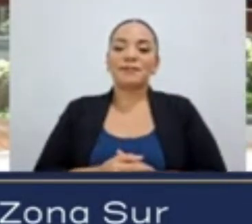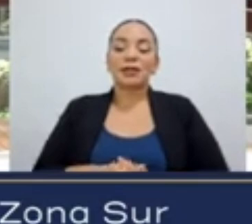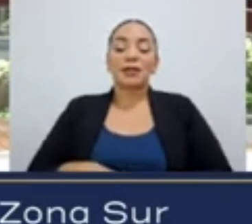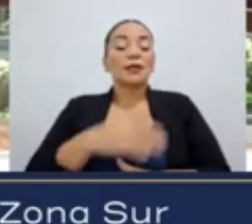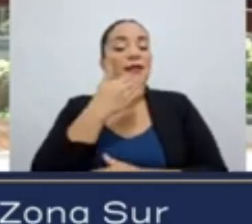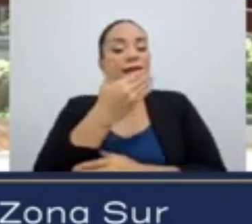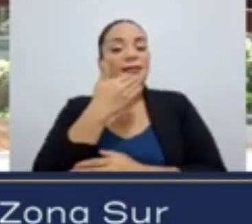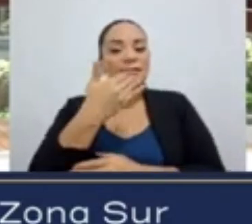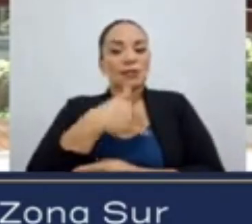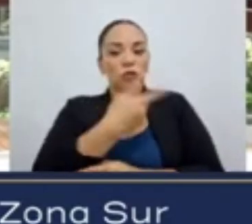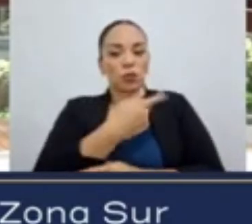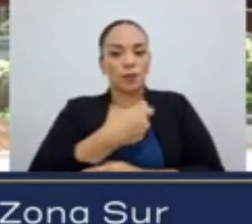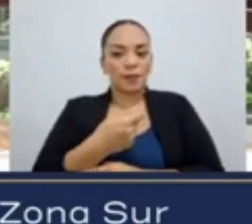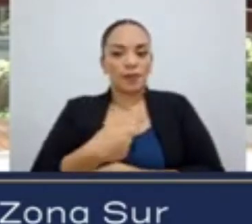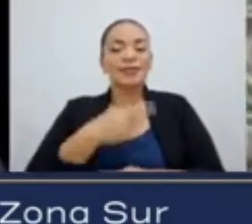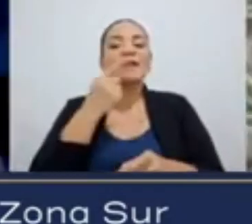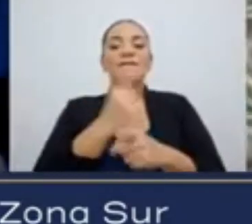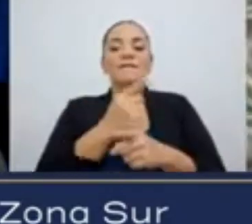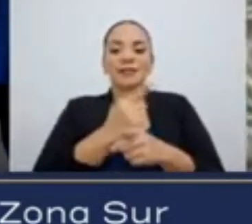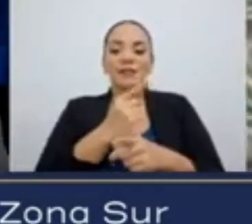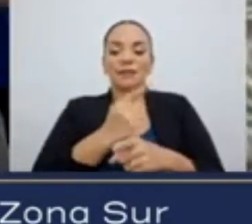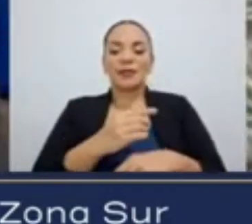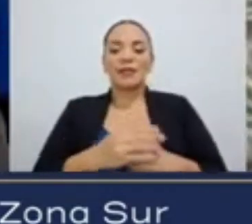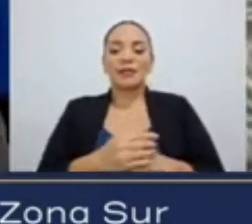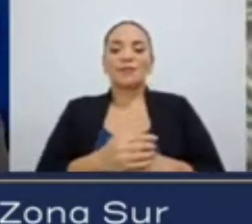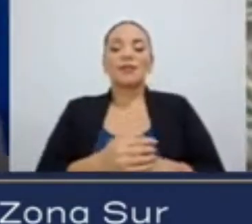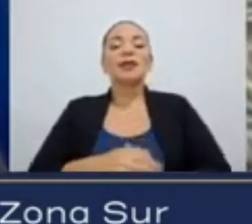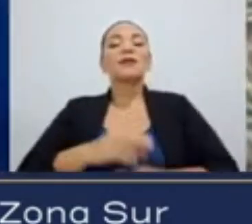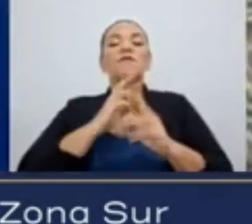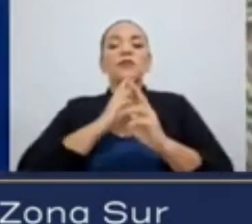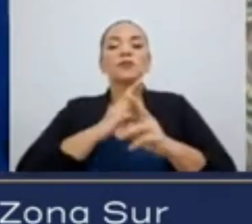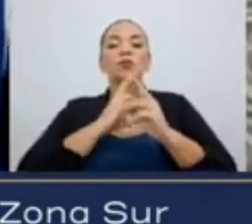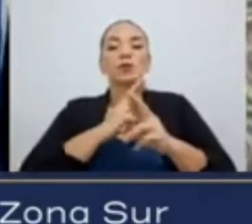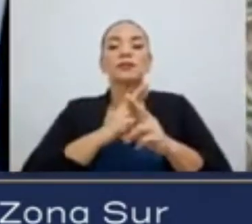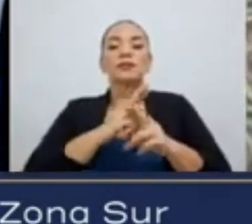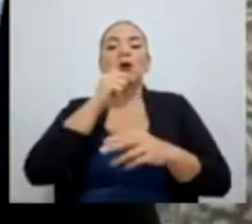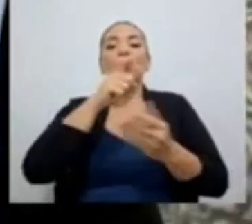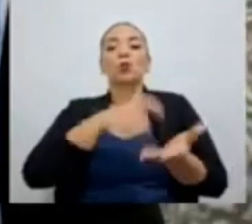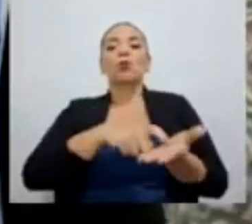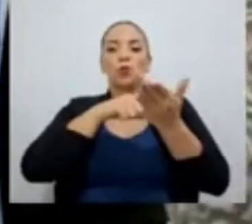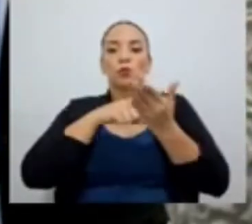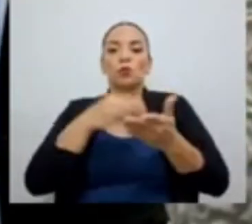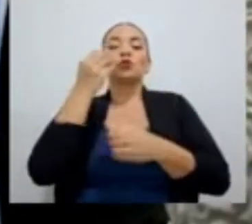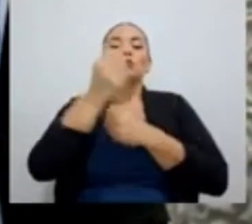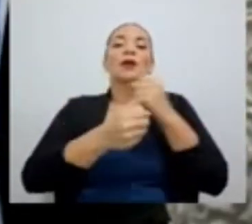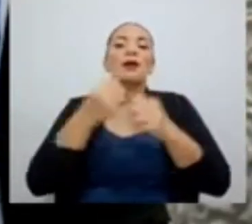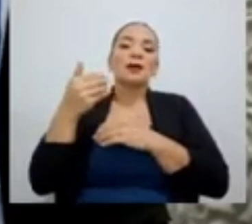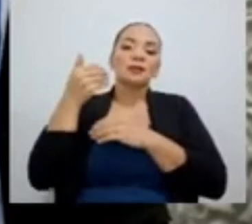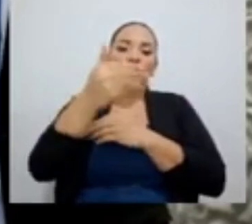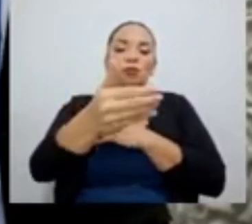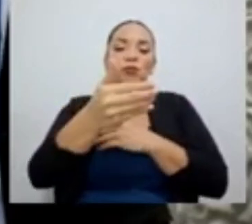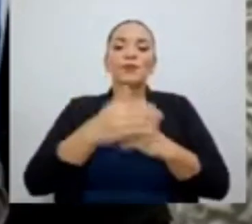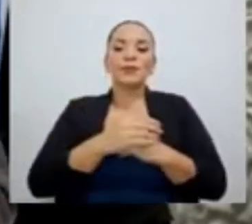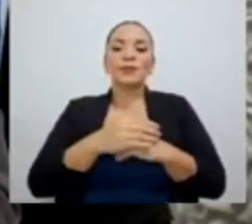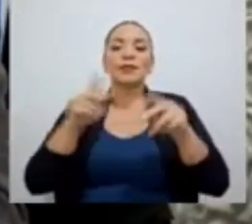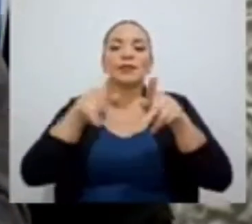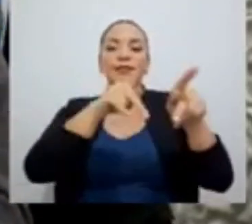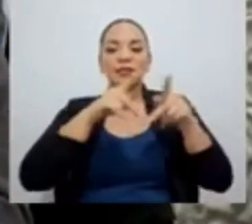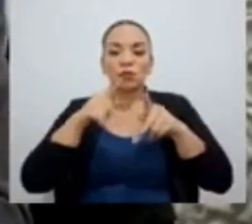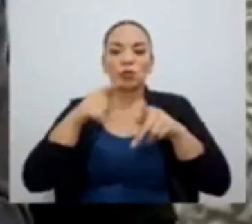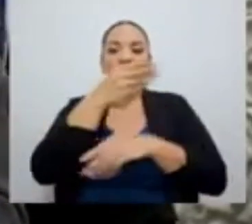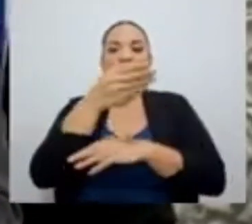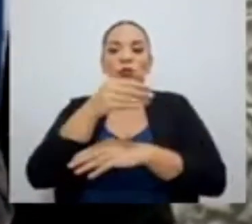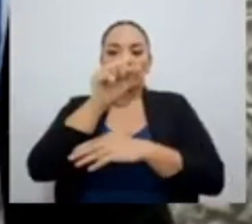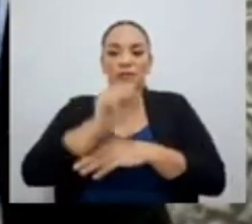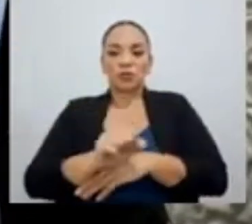gracias, señor presidente. Efectivamente, como una respuesta a una demanda de muchísimos años de los habitantes de la zona